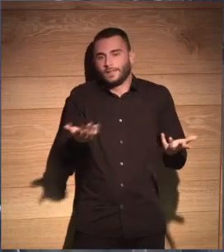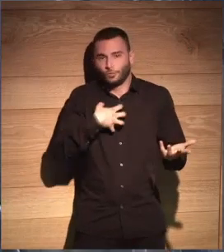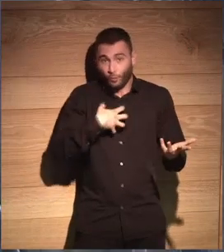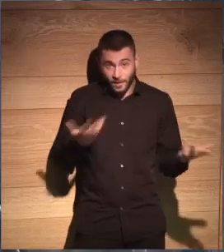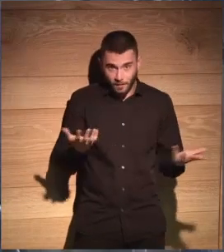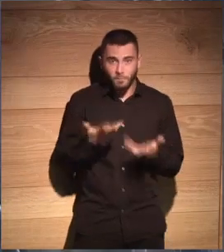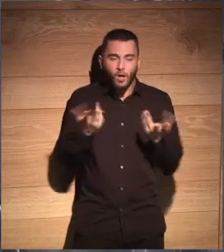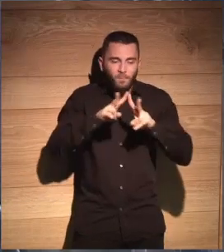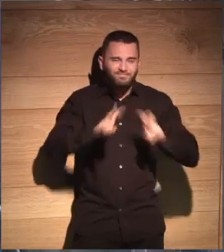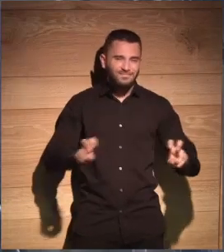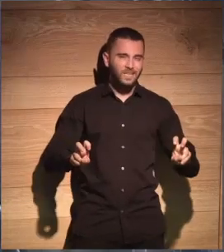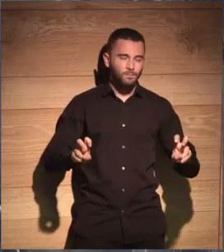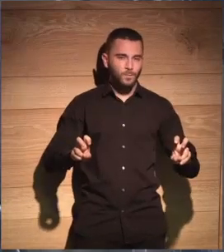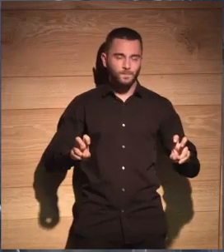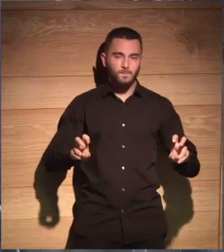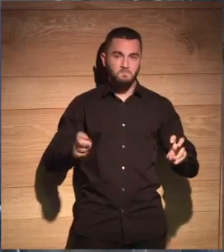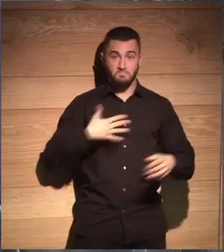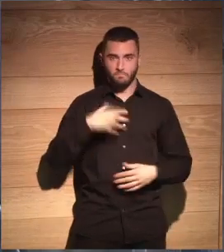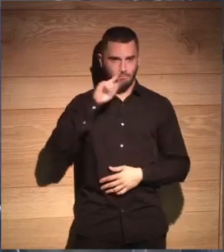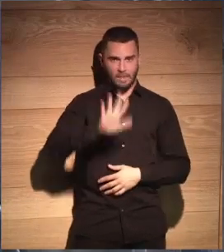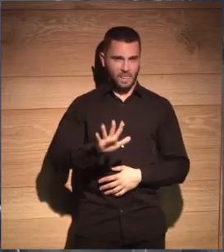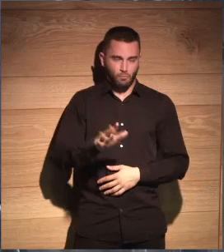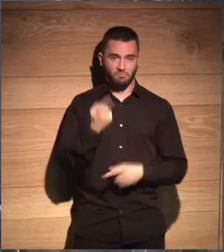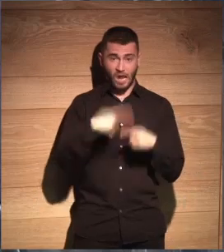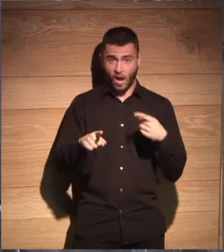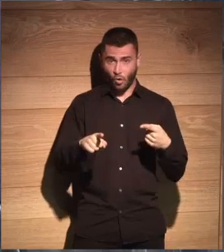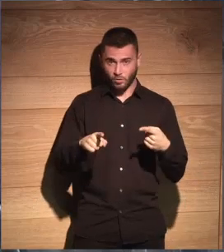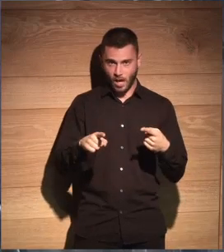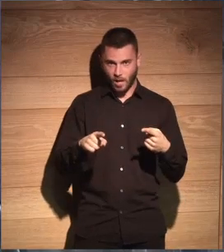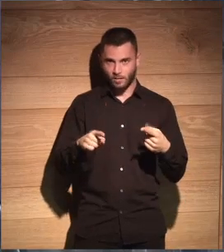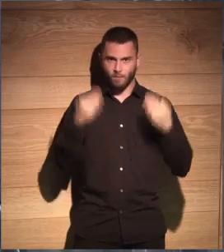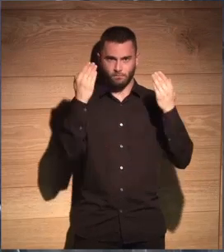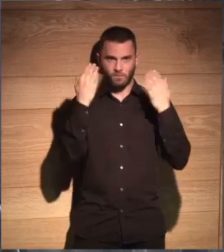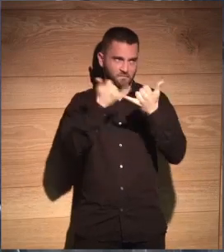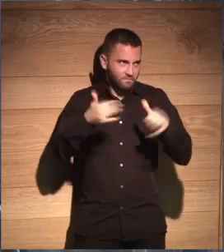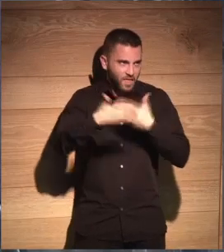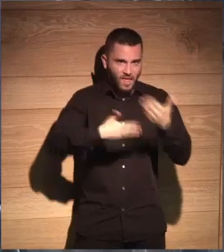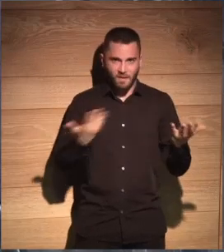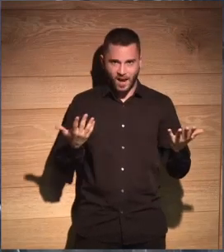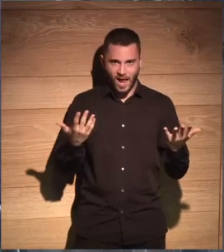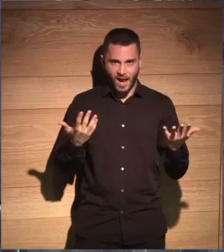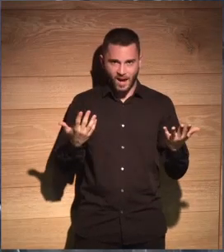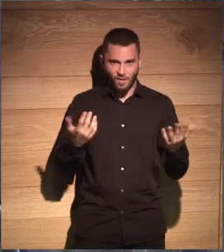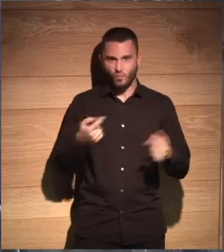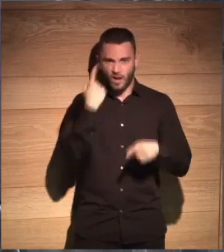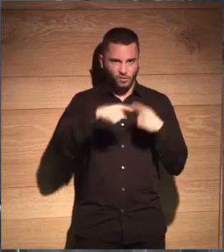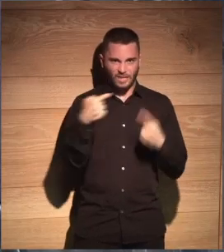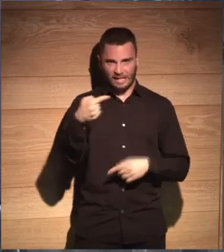Pero en principio me parece que es una cosa a celebrar más que una cosa a